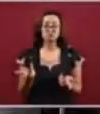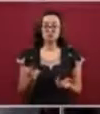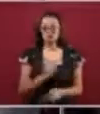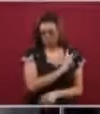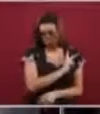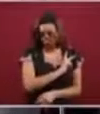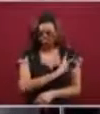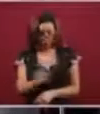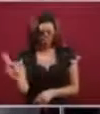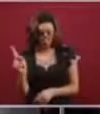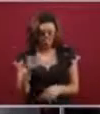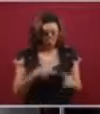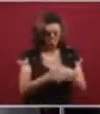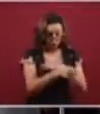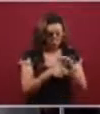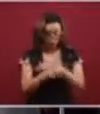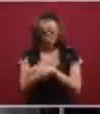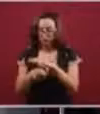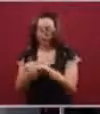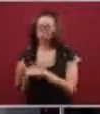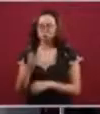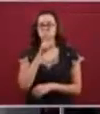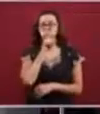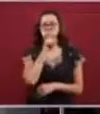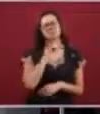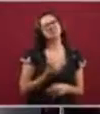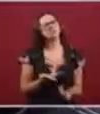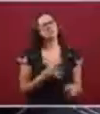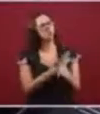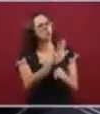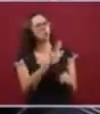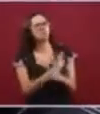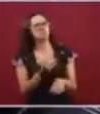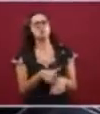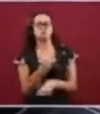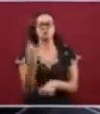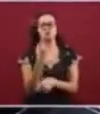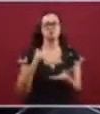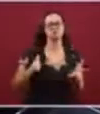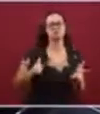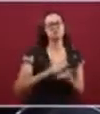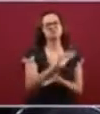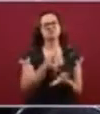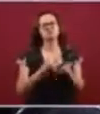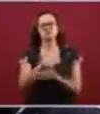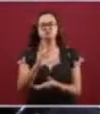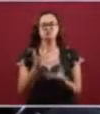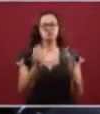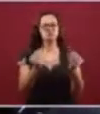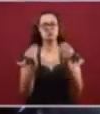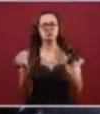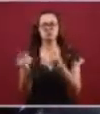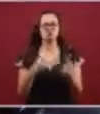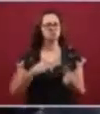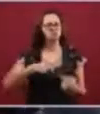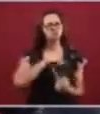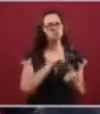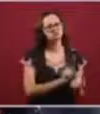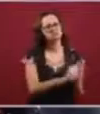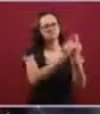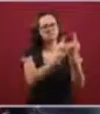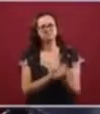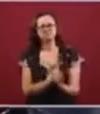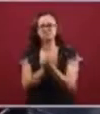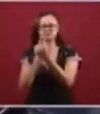estoy diciendo que todos sean. ¿Cuál fue el criterio entonces para despedir a estos compañeros? Porque muchos de ellos nosotros nos los